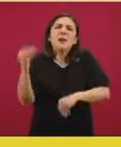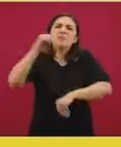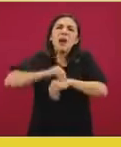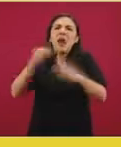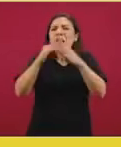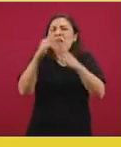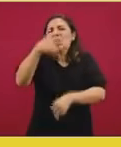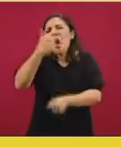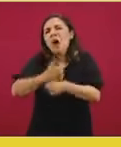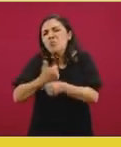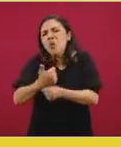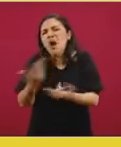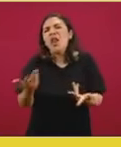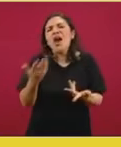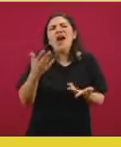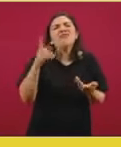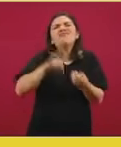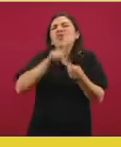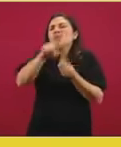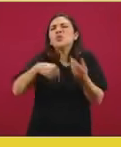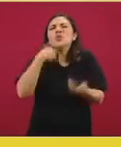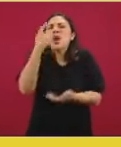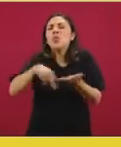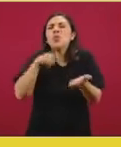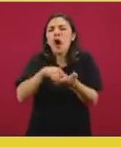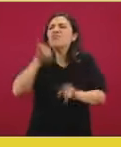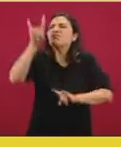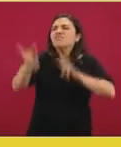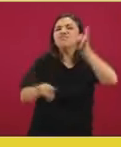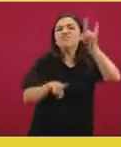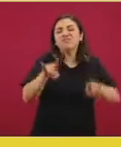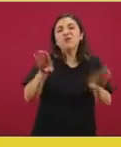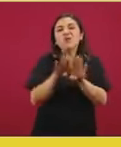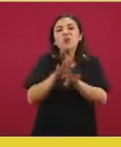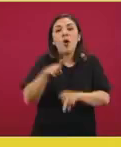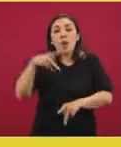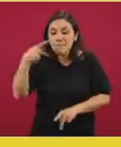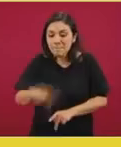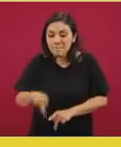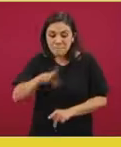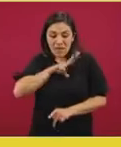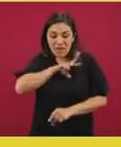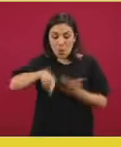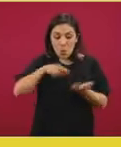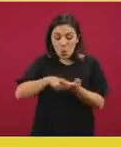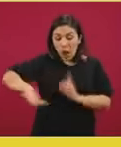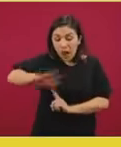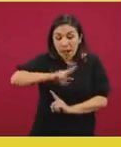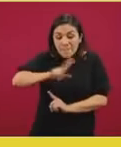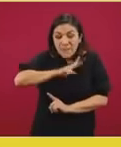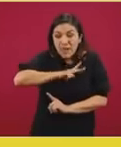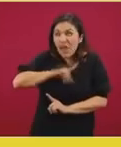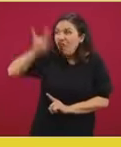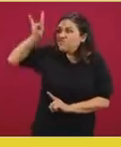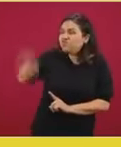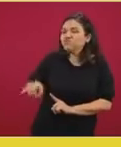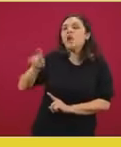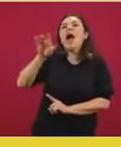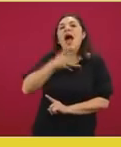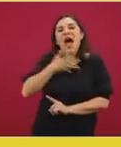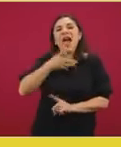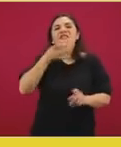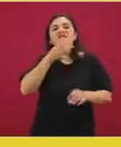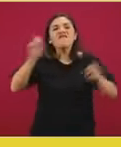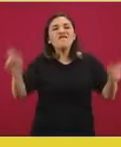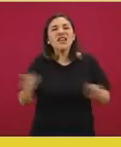de la abuela, en el espacio donde esté cada quien, para decir, mi espacio es sede del Festival